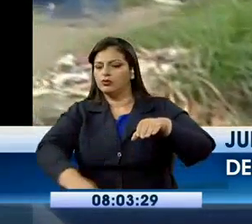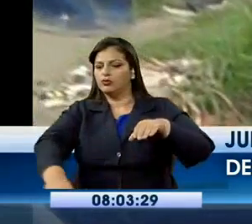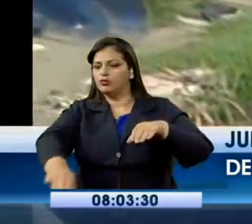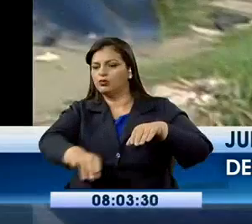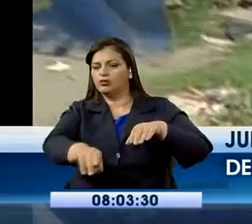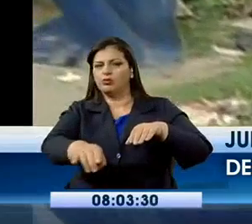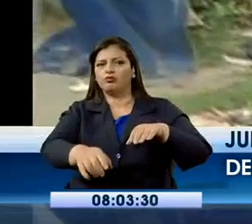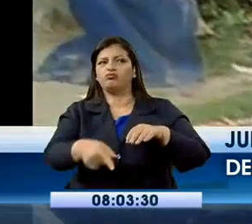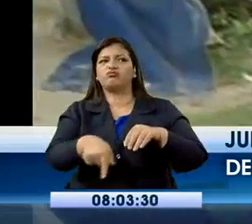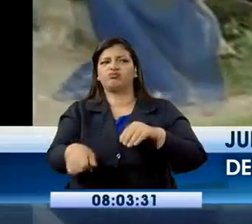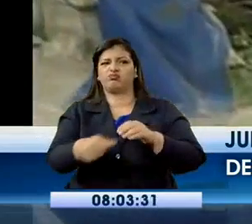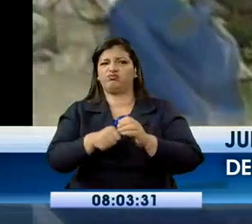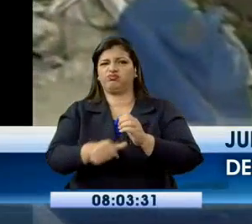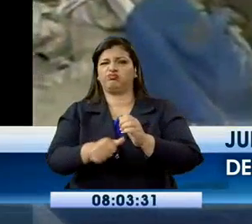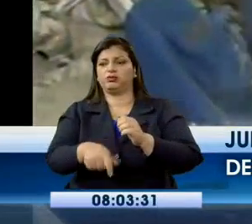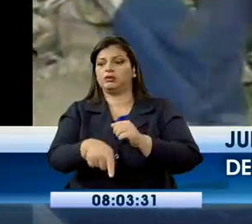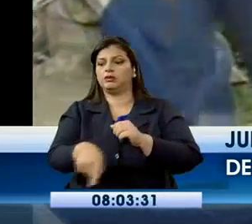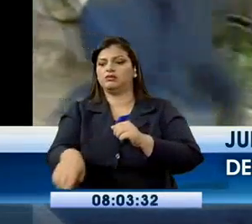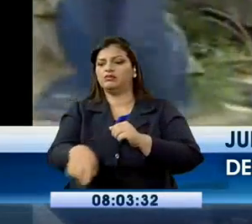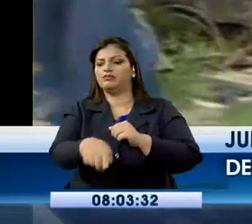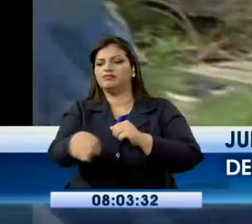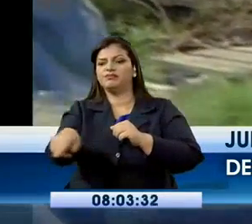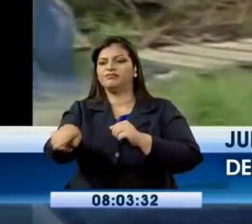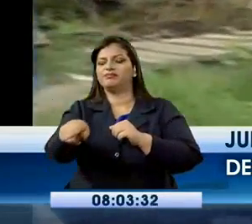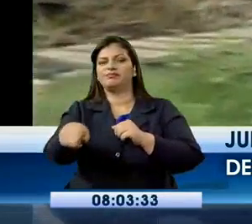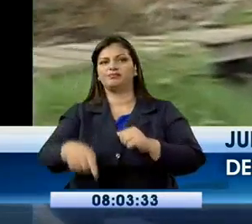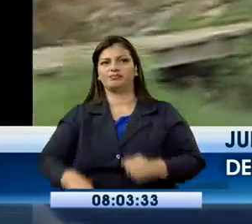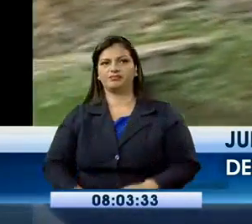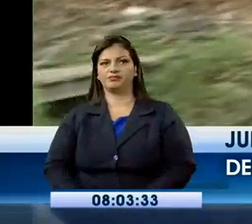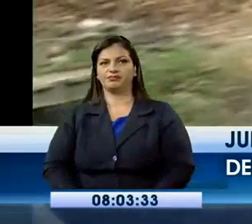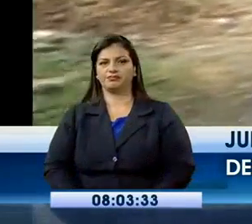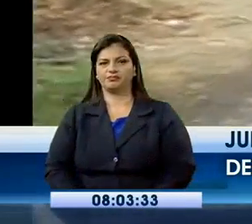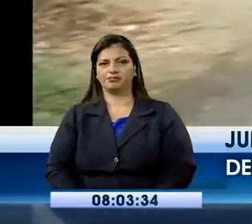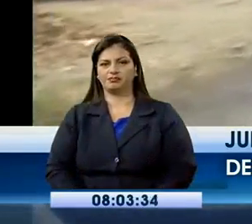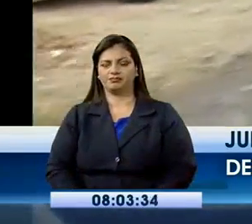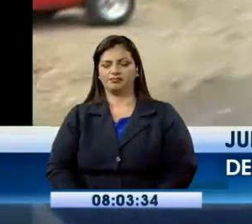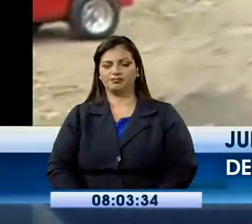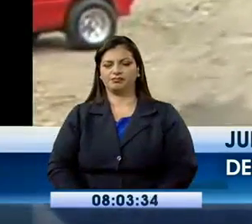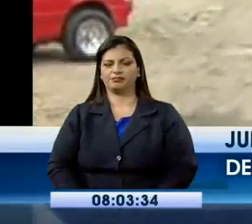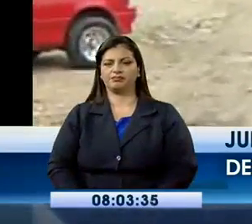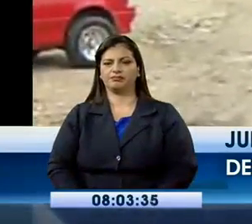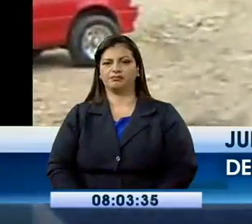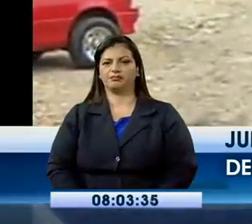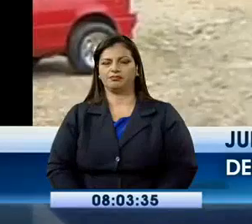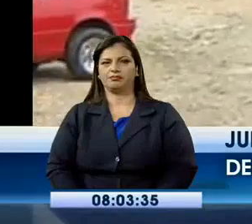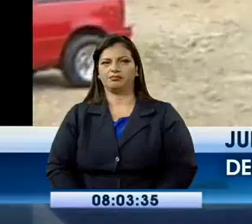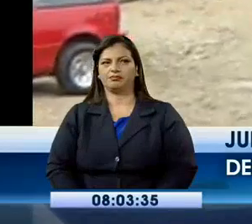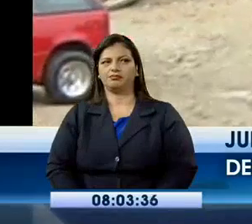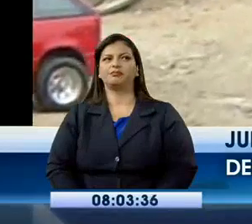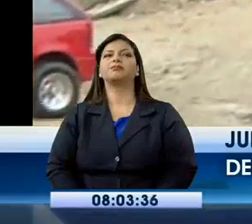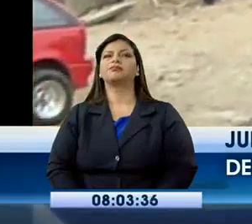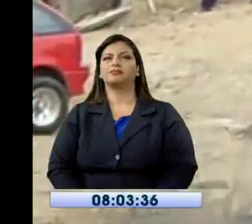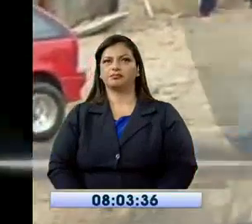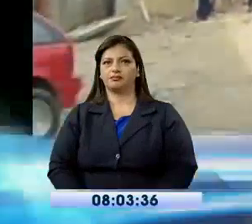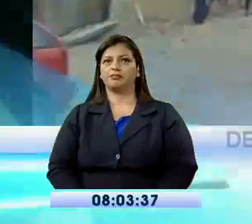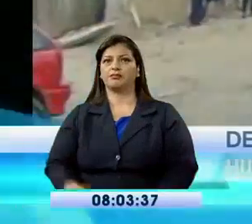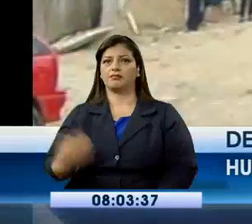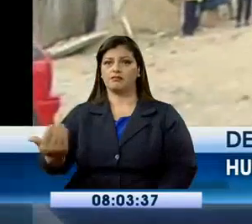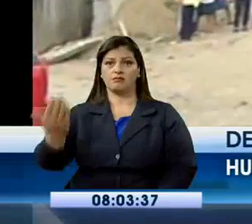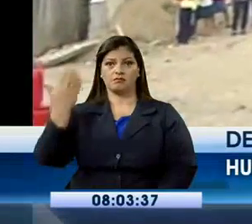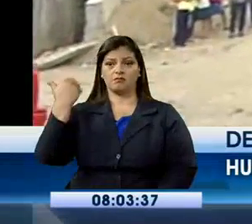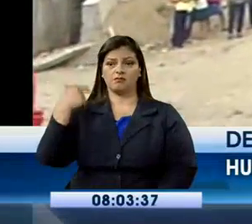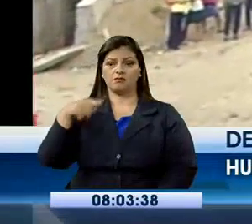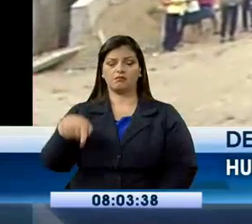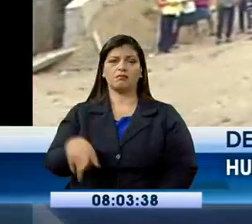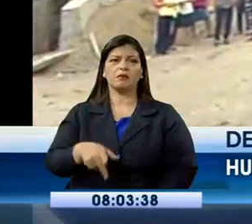puesto que esta vía está siendo intervenida, esta calle, pero la ha desestimado la constructora porque nos